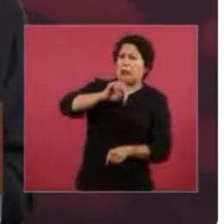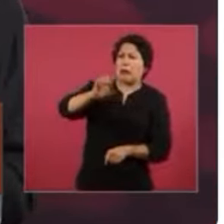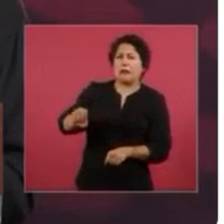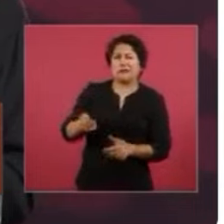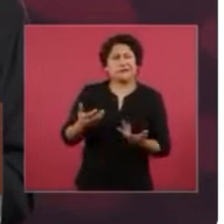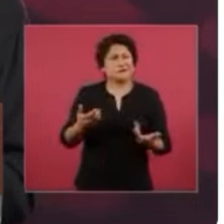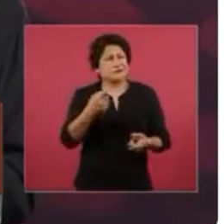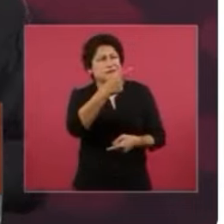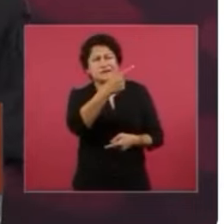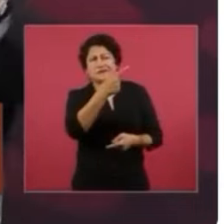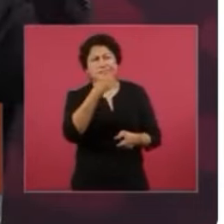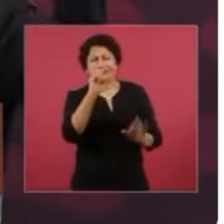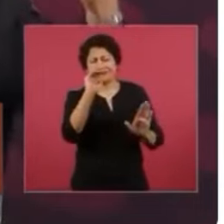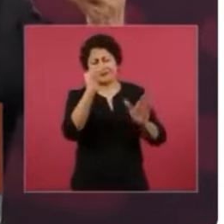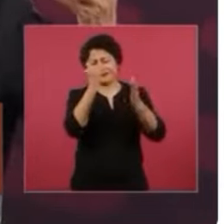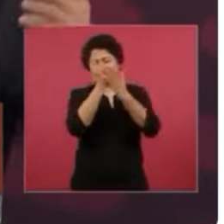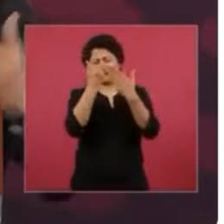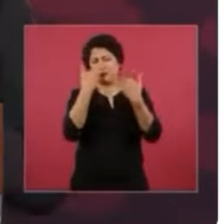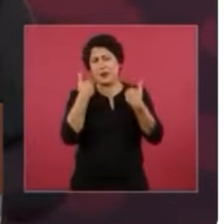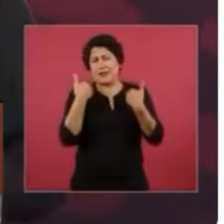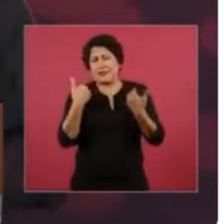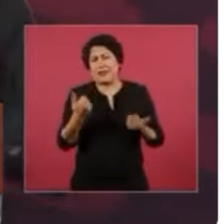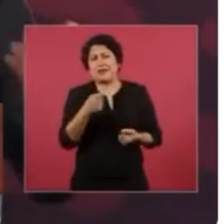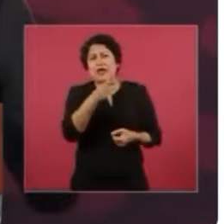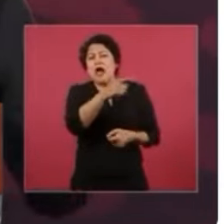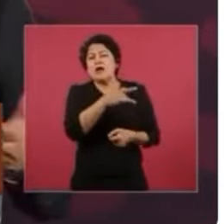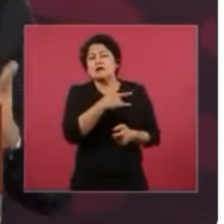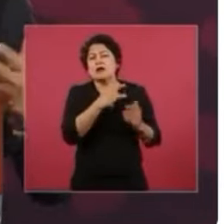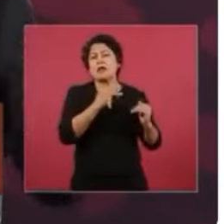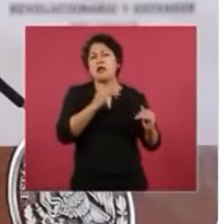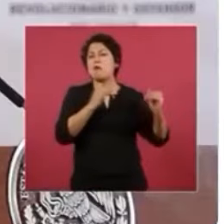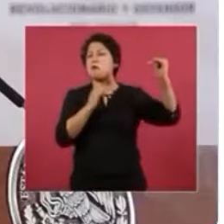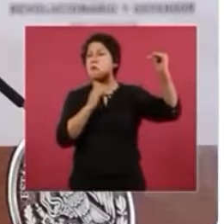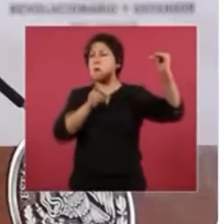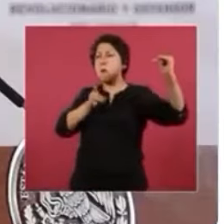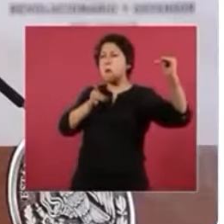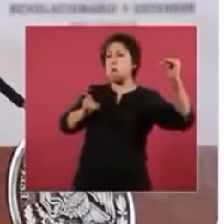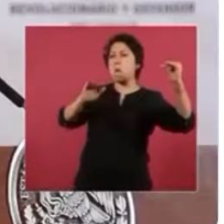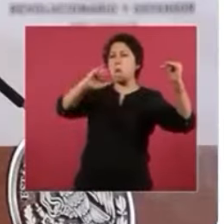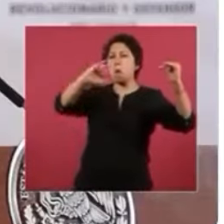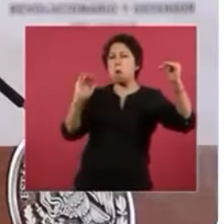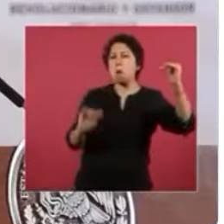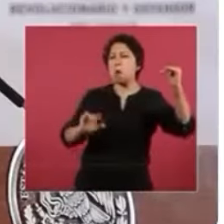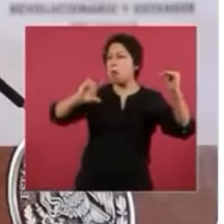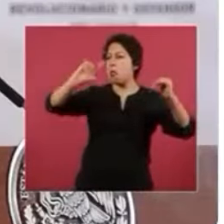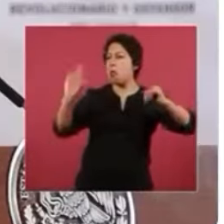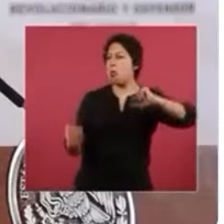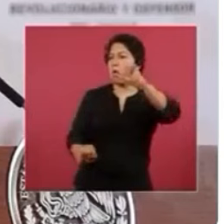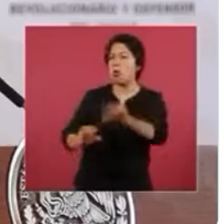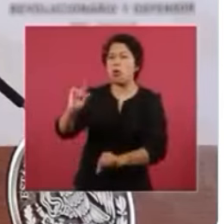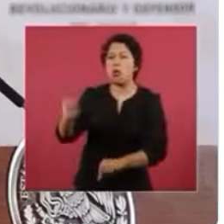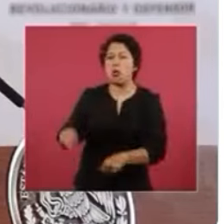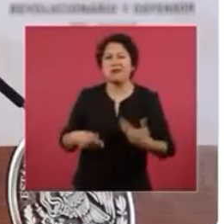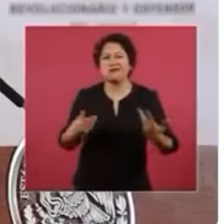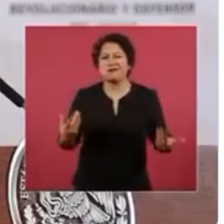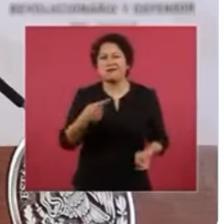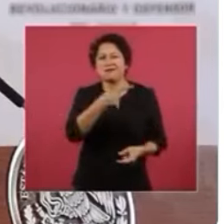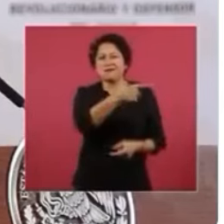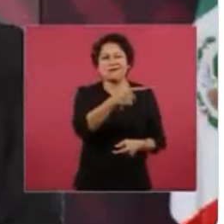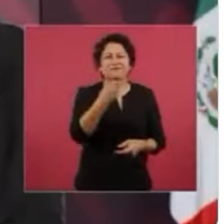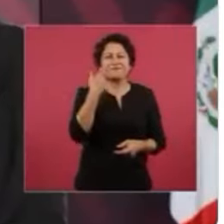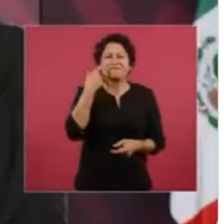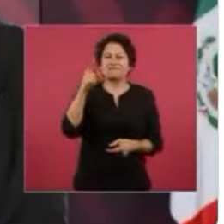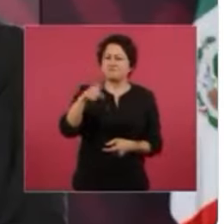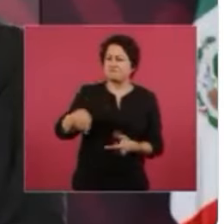se sienten superiores entonces ningunean al pueblo menosprecian al pueblo